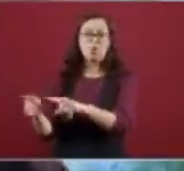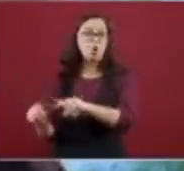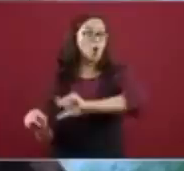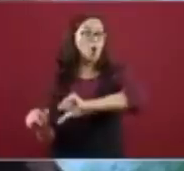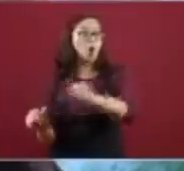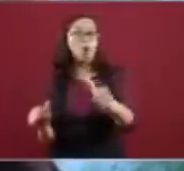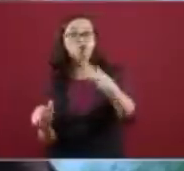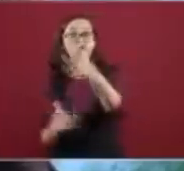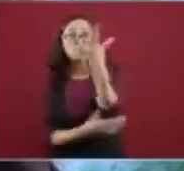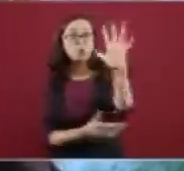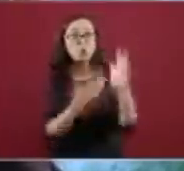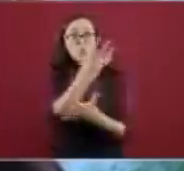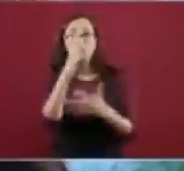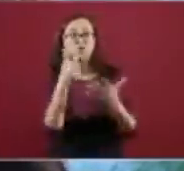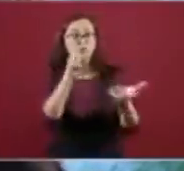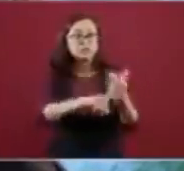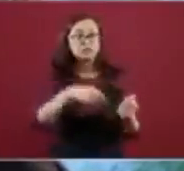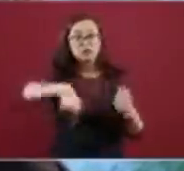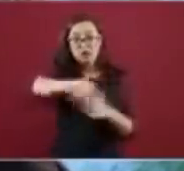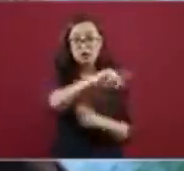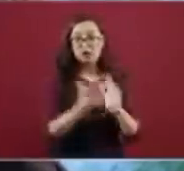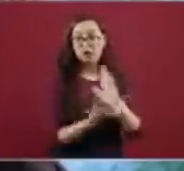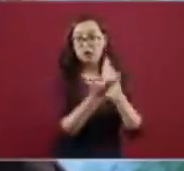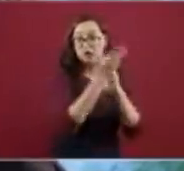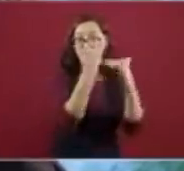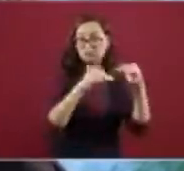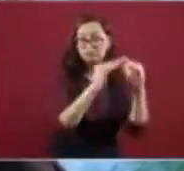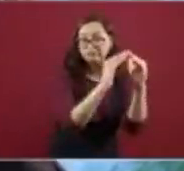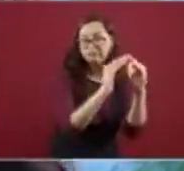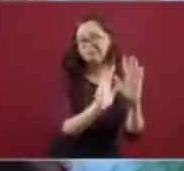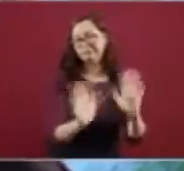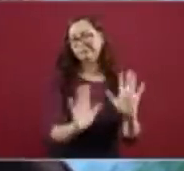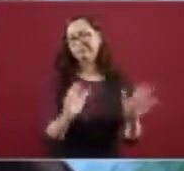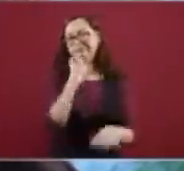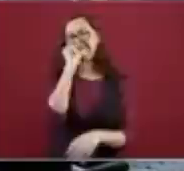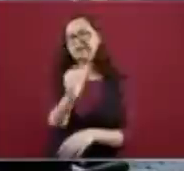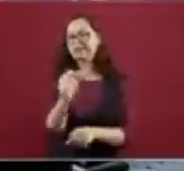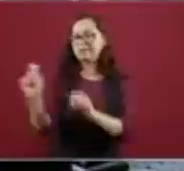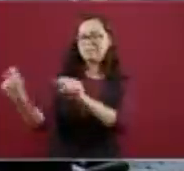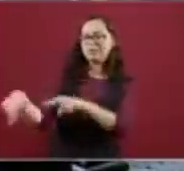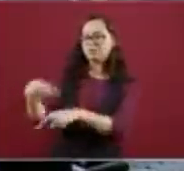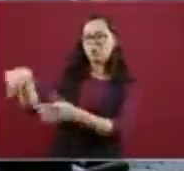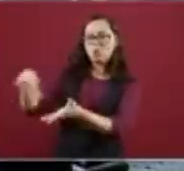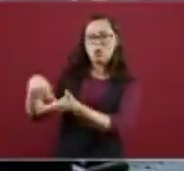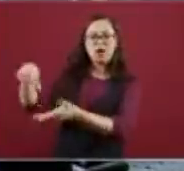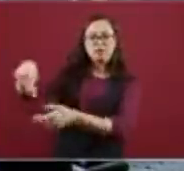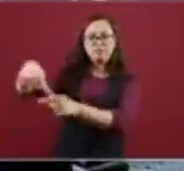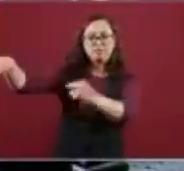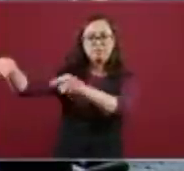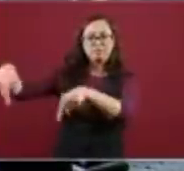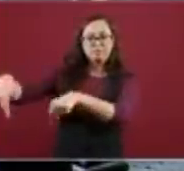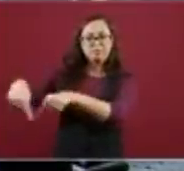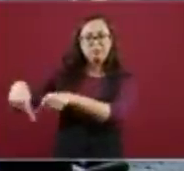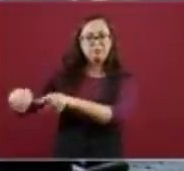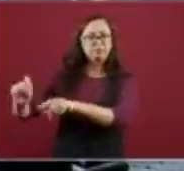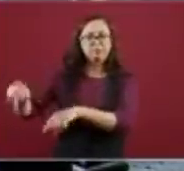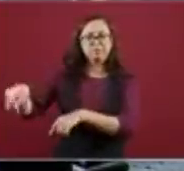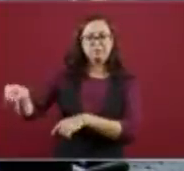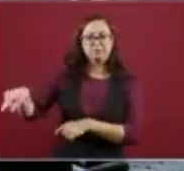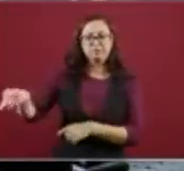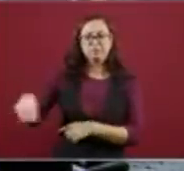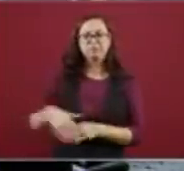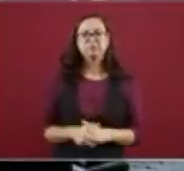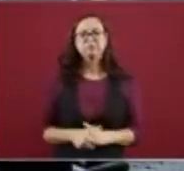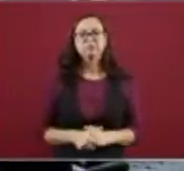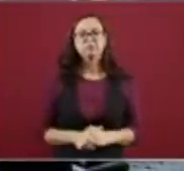la parte del bosque ni de las barrancas, que cruzan dos barrancas del río Tacubaya. ¿De cuánto sería la medición, doctora? ¿Cuánto sería el territorio? Si quieren, ya